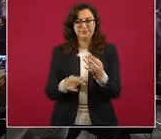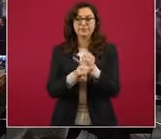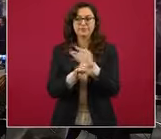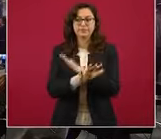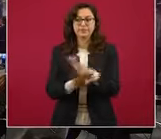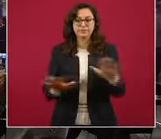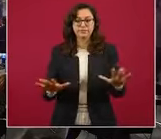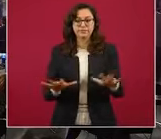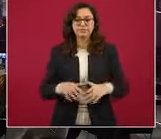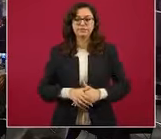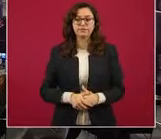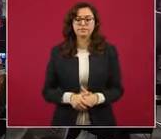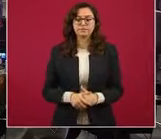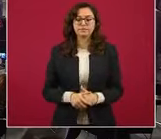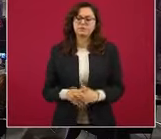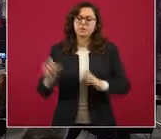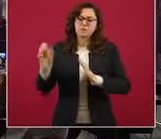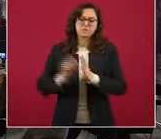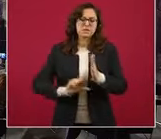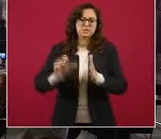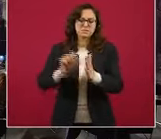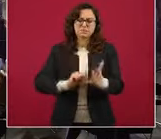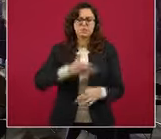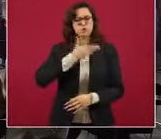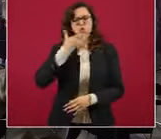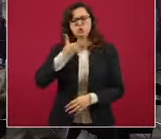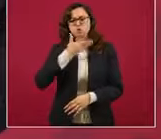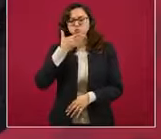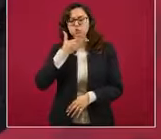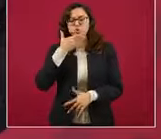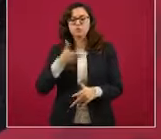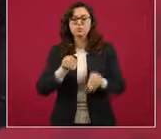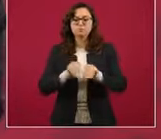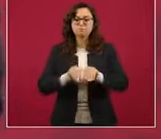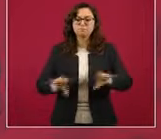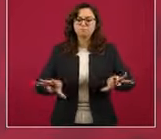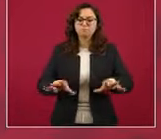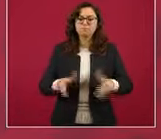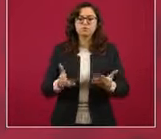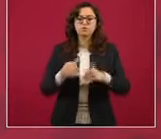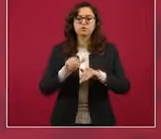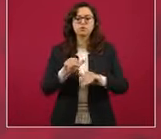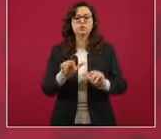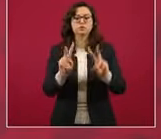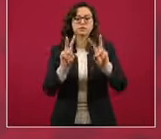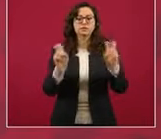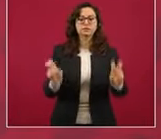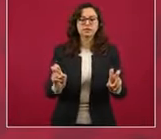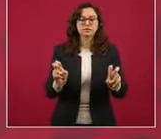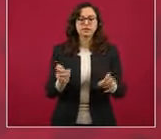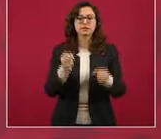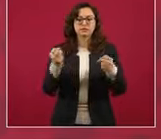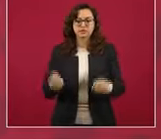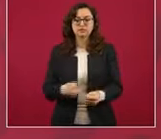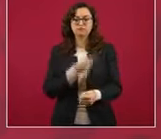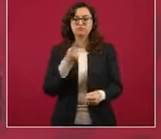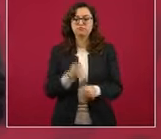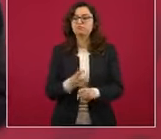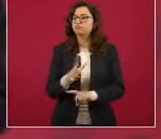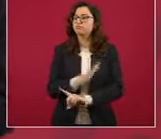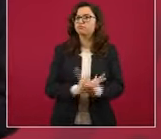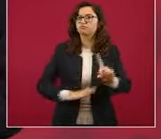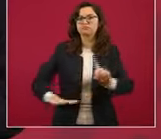Es el informe mensual de cómo se está trabajando para garantizar la paz